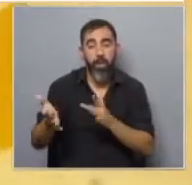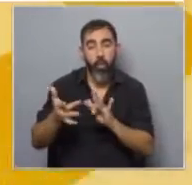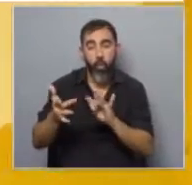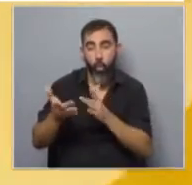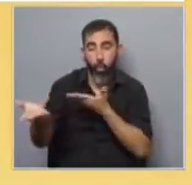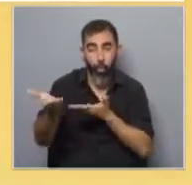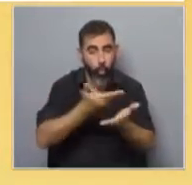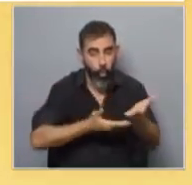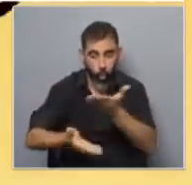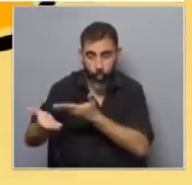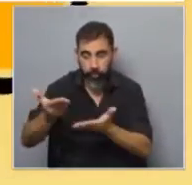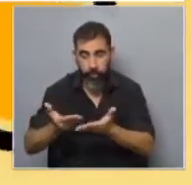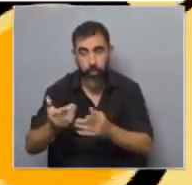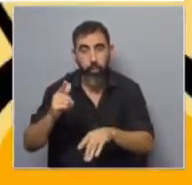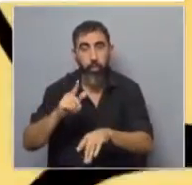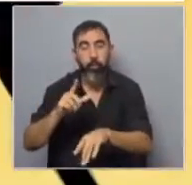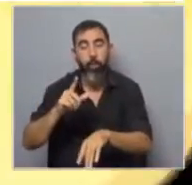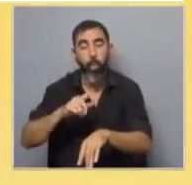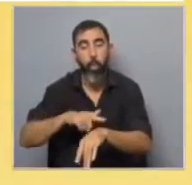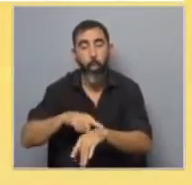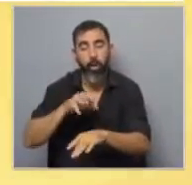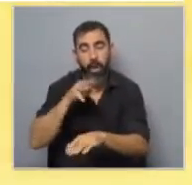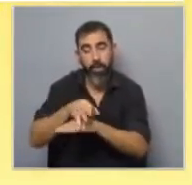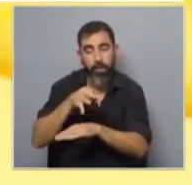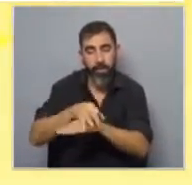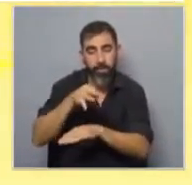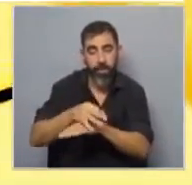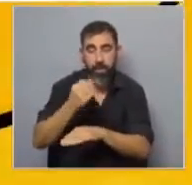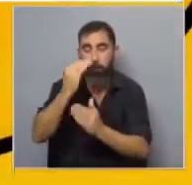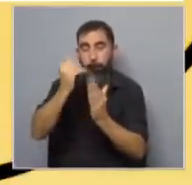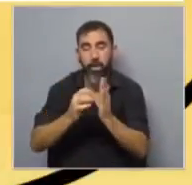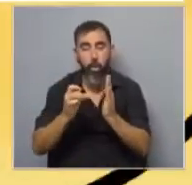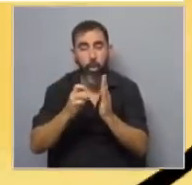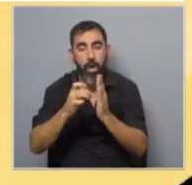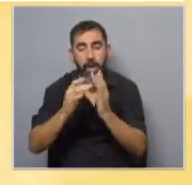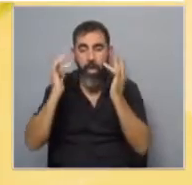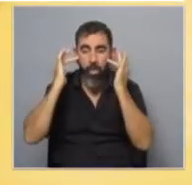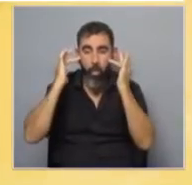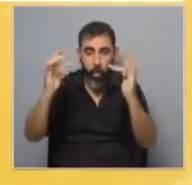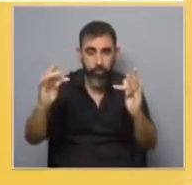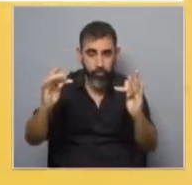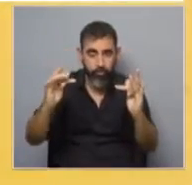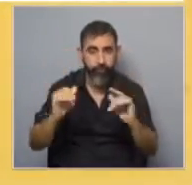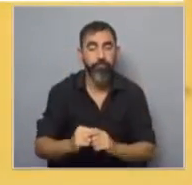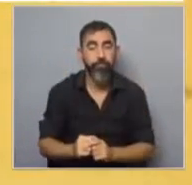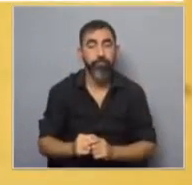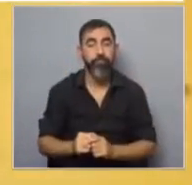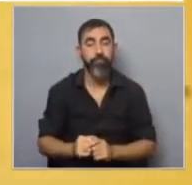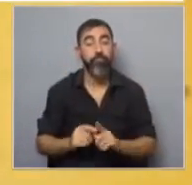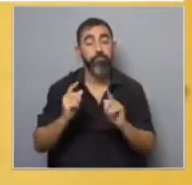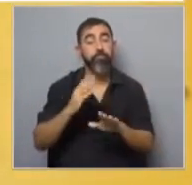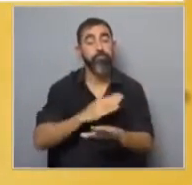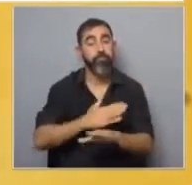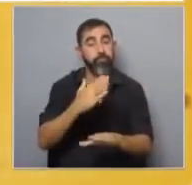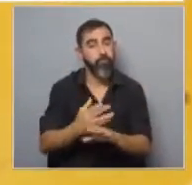socialización, la pérdida de horas de enseñanza, la pérdida de calidad de la enseñanza en muchos sentidos, y también tuvo repercusiones